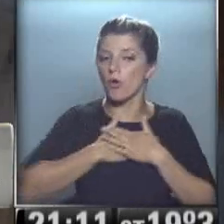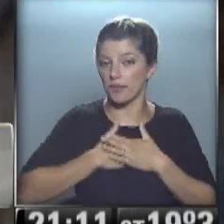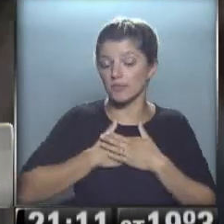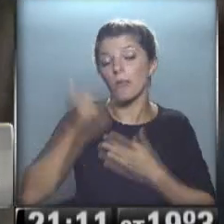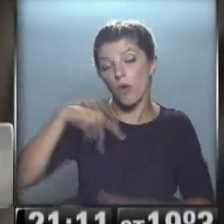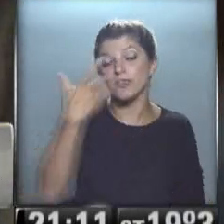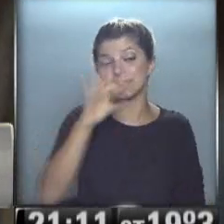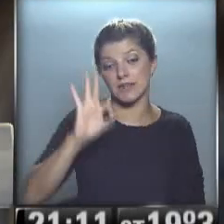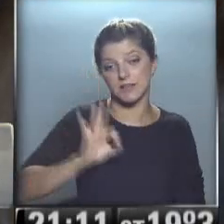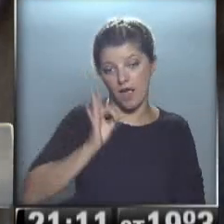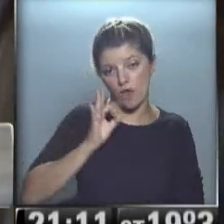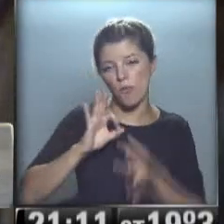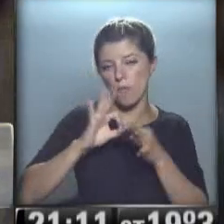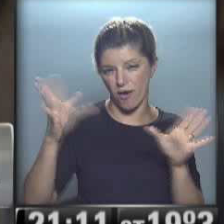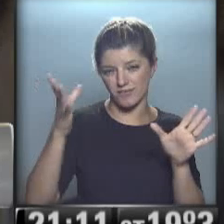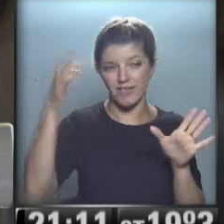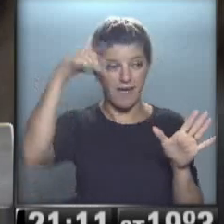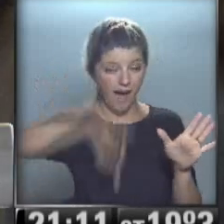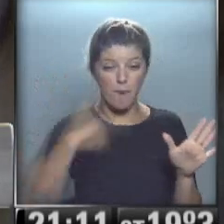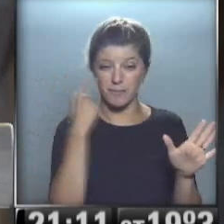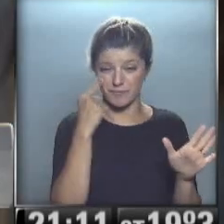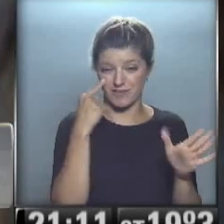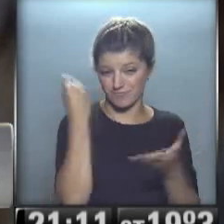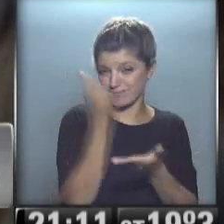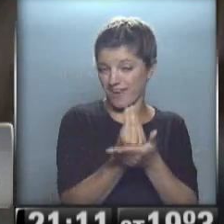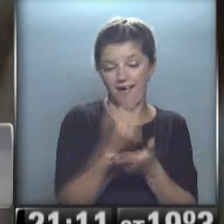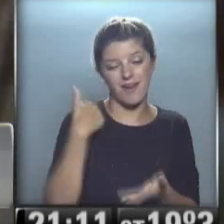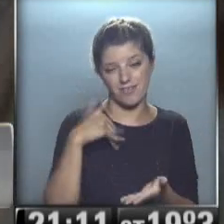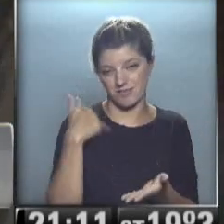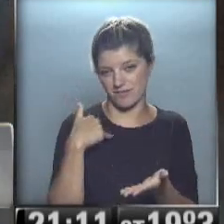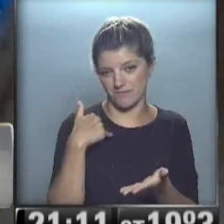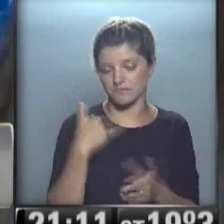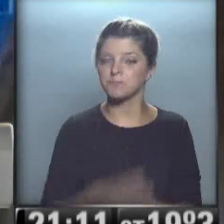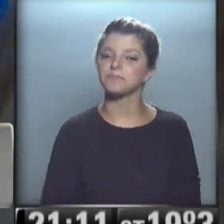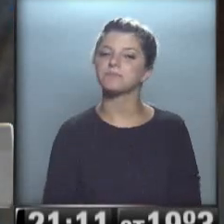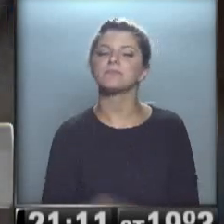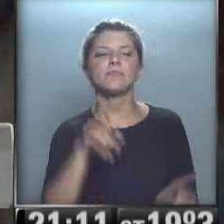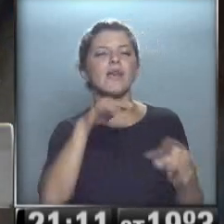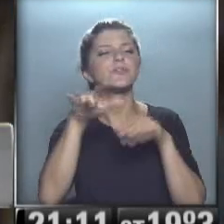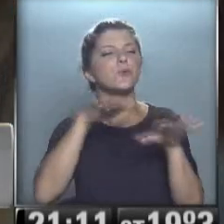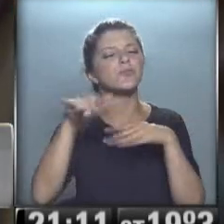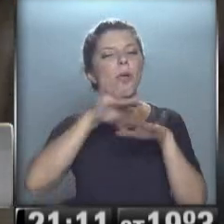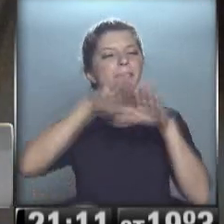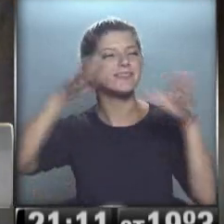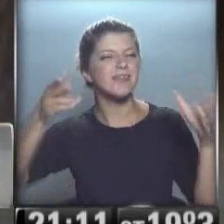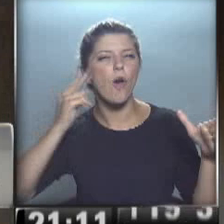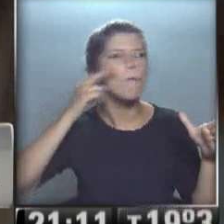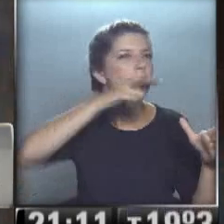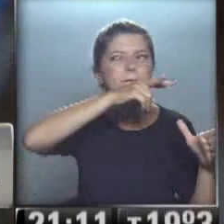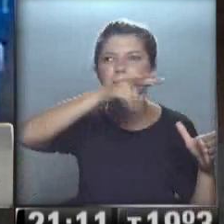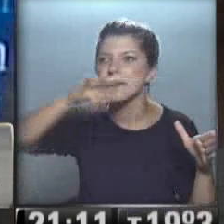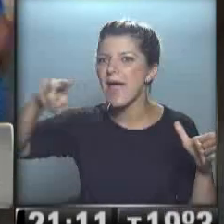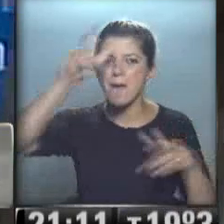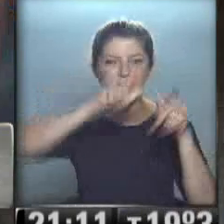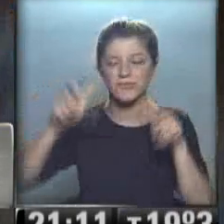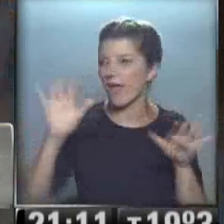de democracia y vivir en este país que tanto nos da y tanto nos va a seguir dando. ¿Cómo se vivió desde el escenario, ver toda la plaza? ¿Cómo fue? Además